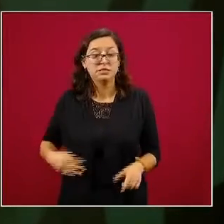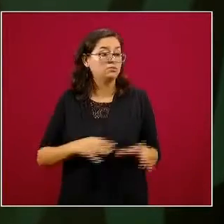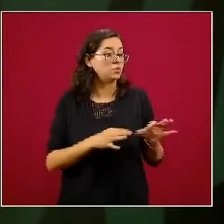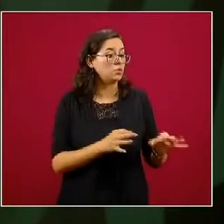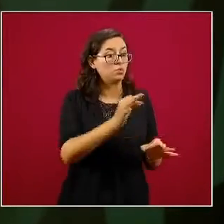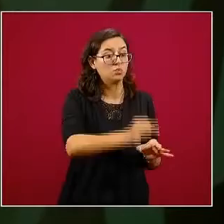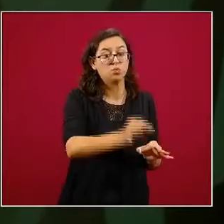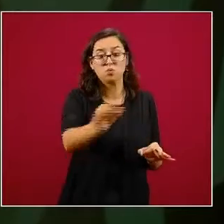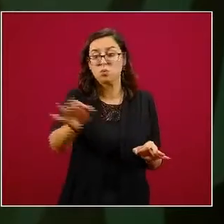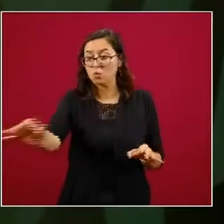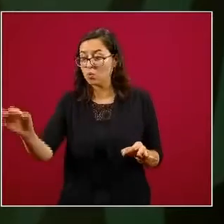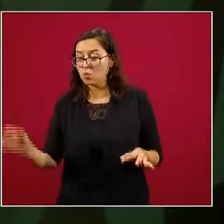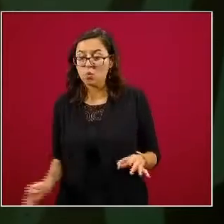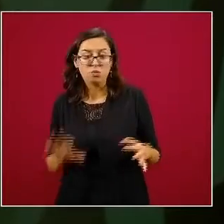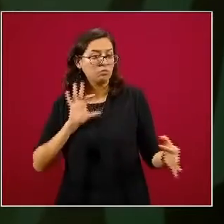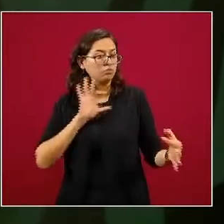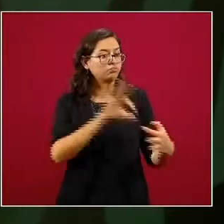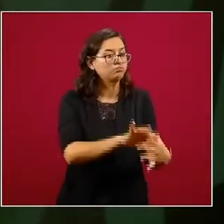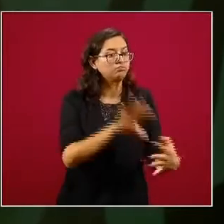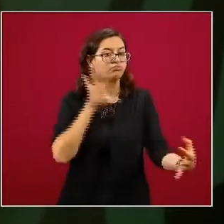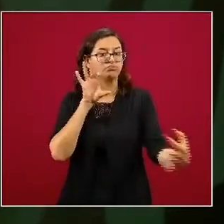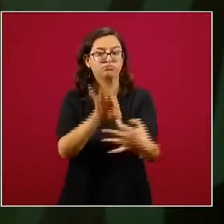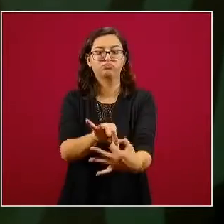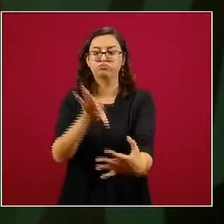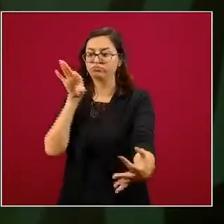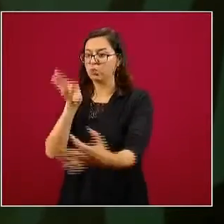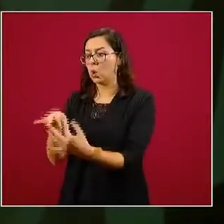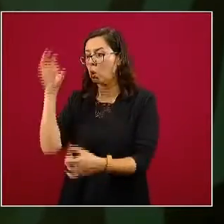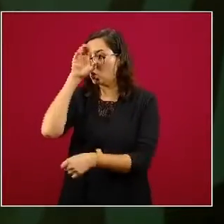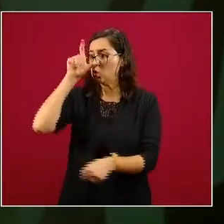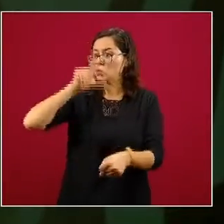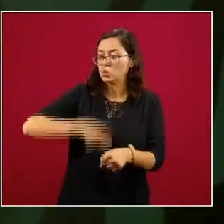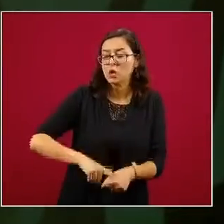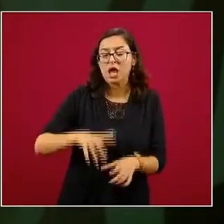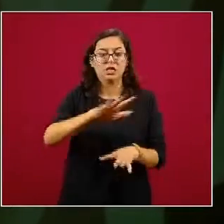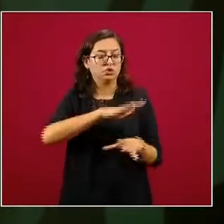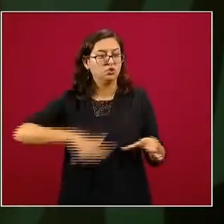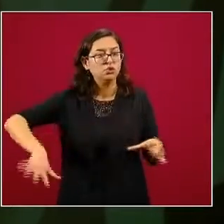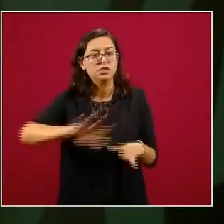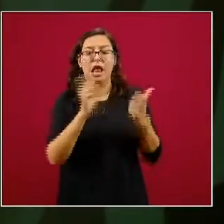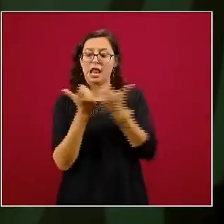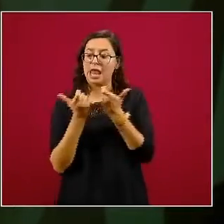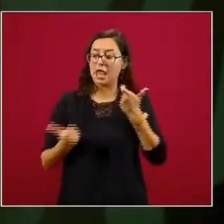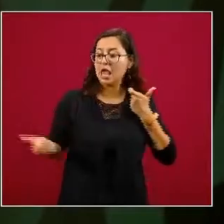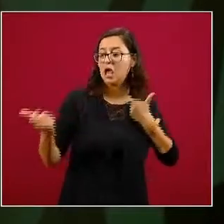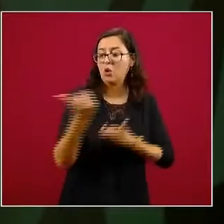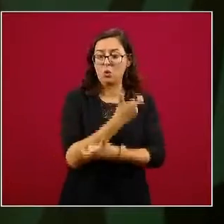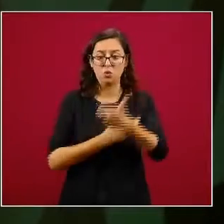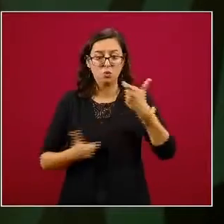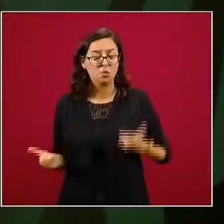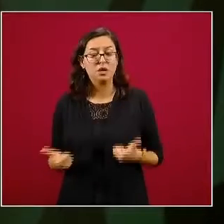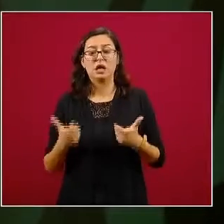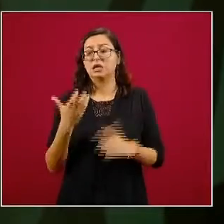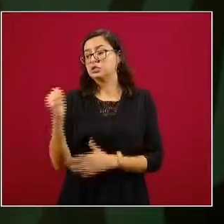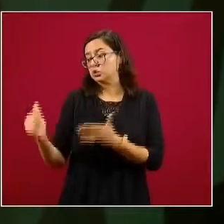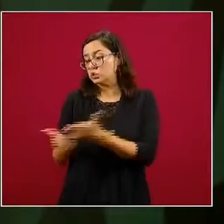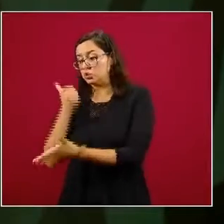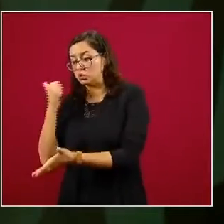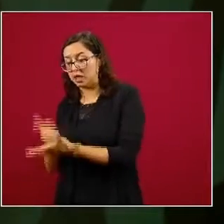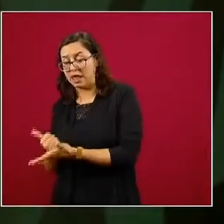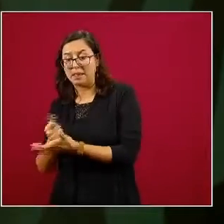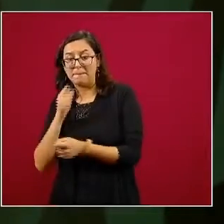mexicana a una situación tan grave como la que estamos viviendo. Entonces, el IMSS se suma a